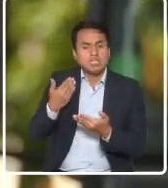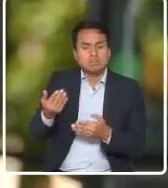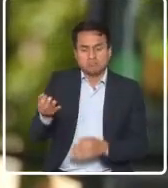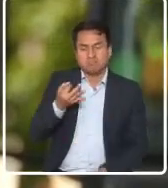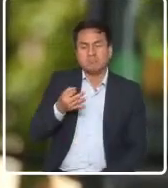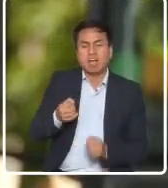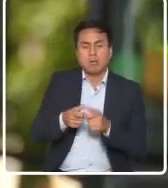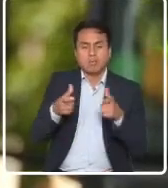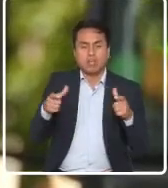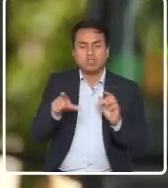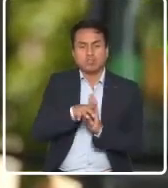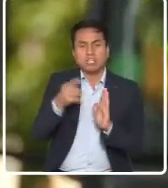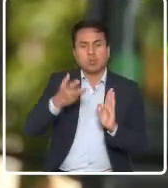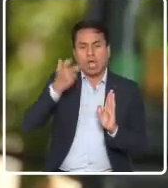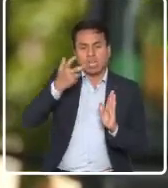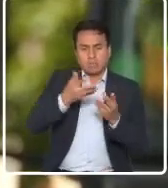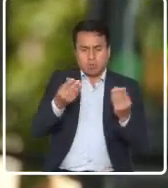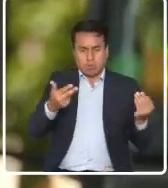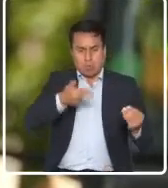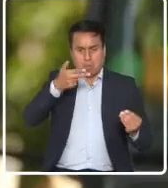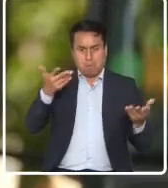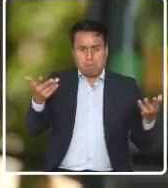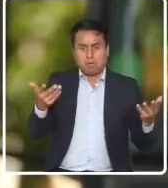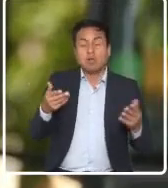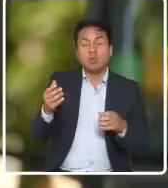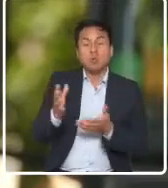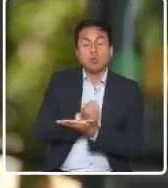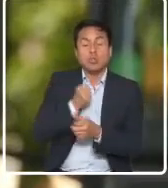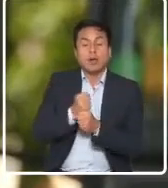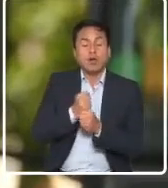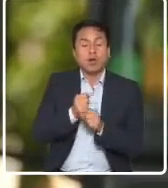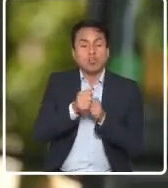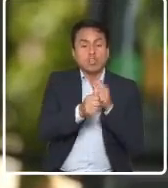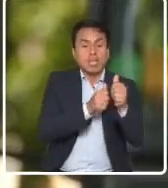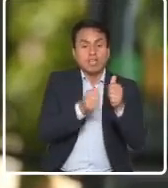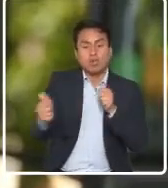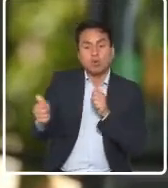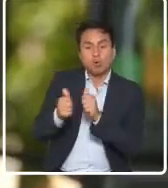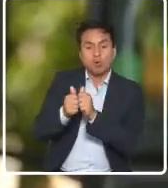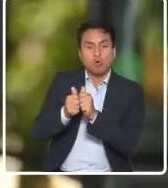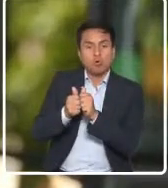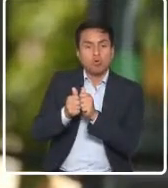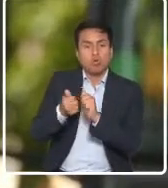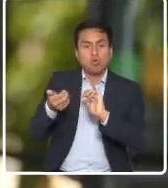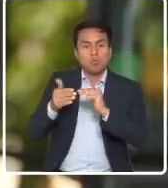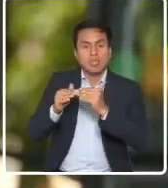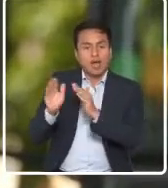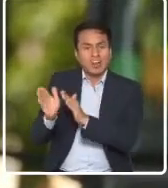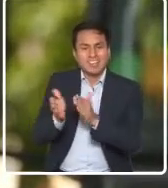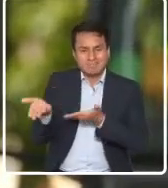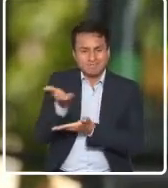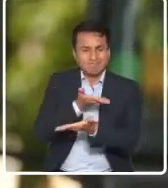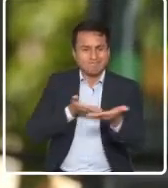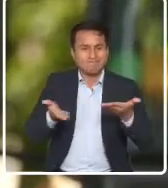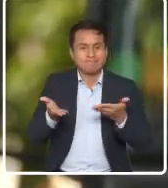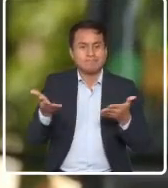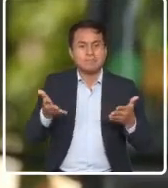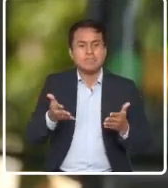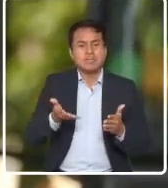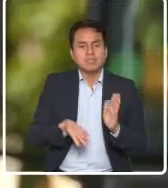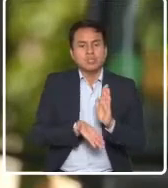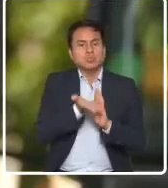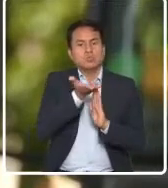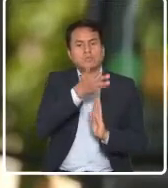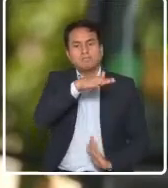la delincuencia, se logró, a partir del trabajo de las autoridades en conjunto con la comunidad organizada, parar esa